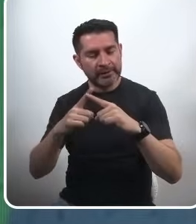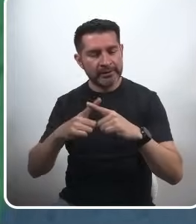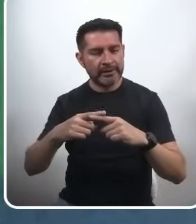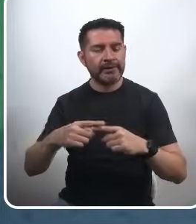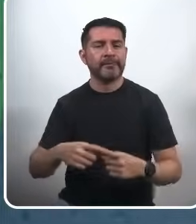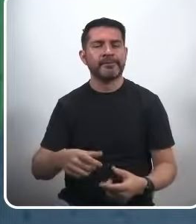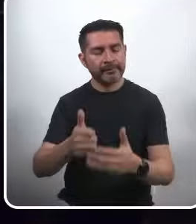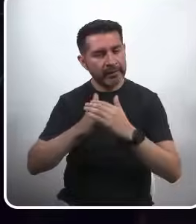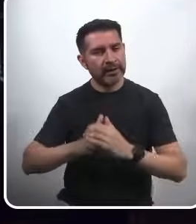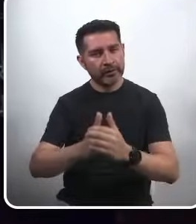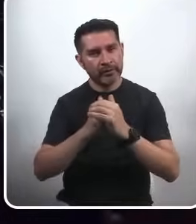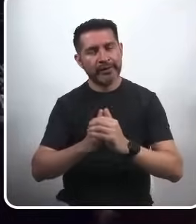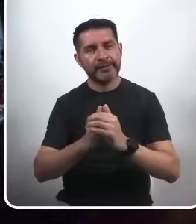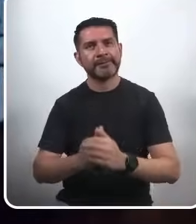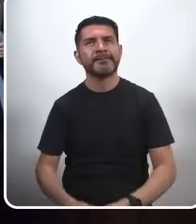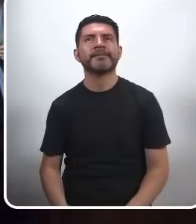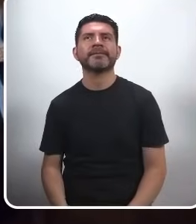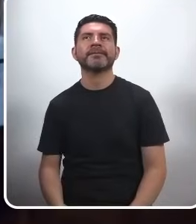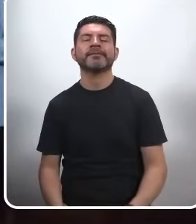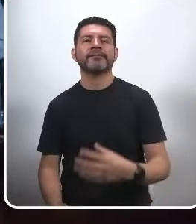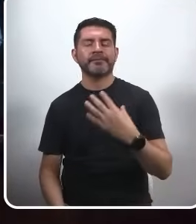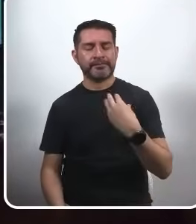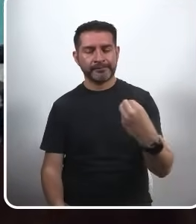juntos. Aleluya,